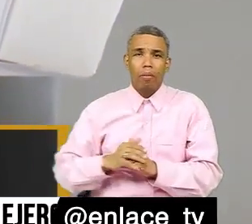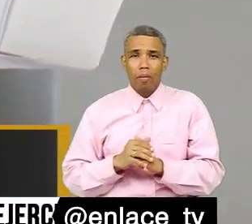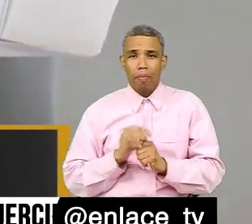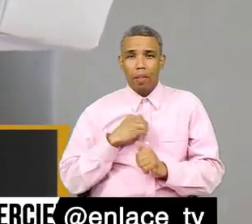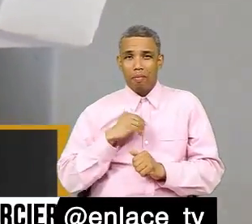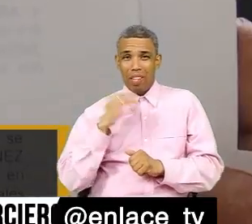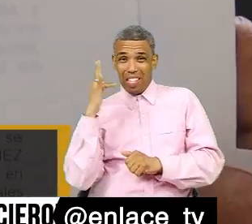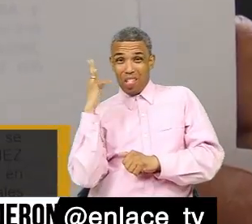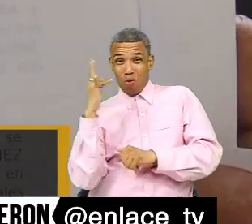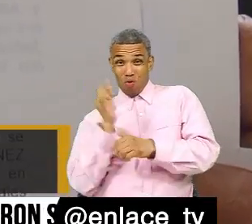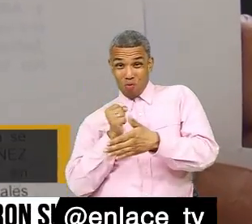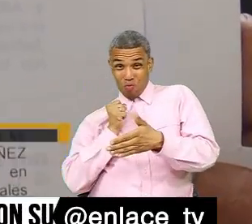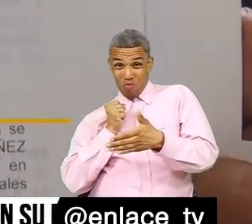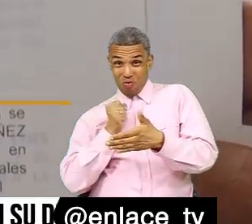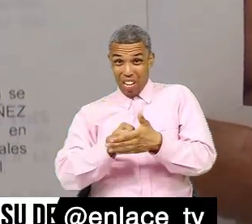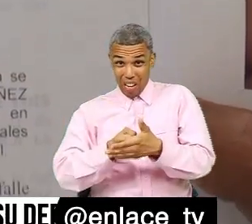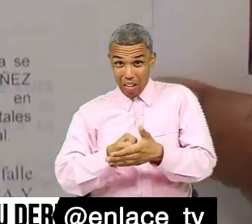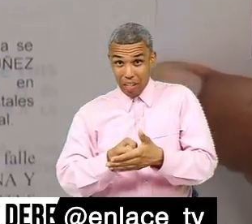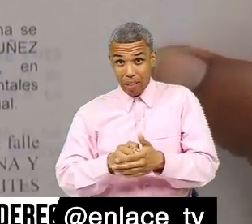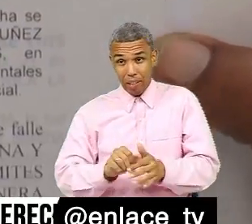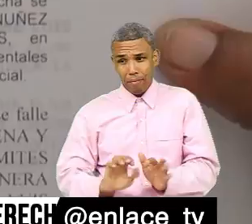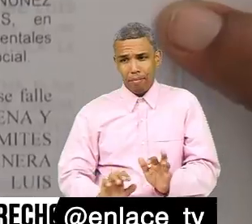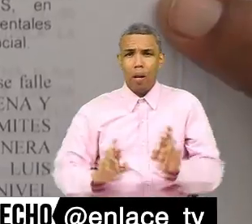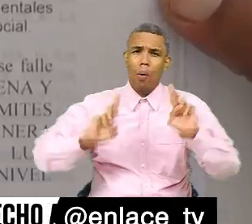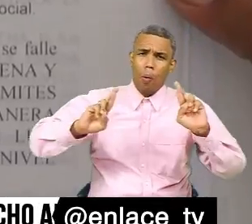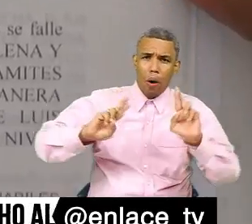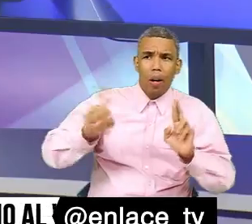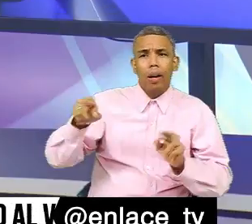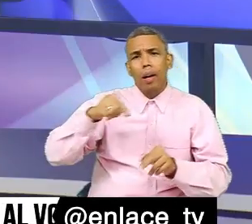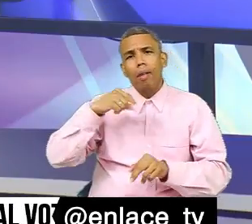caso, sí se espera que haya cama en Bucaramanga para este joven.